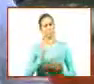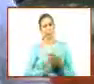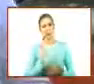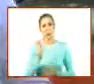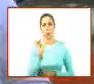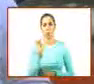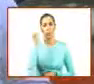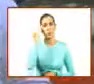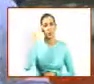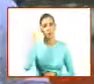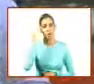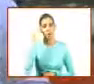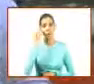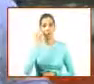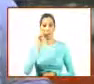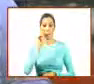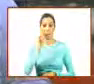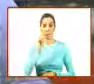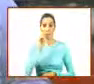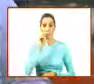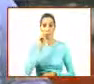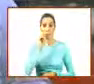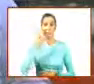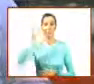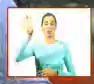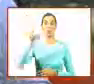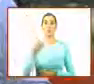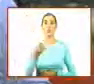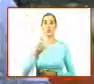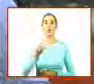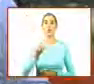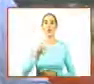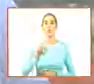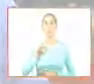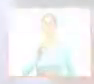expresadas por este filósofo húngaro en esta visita realizada a nuestro país. Con